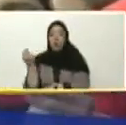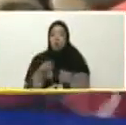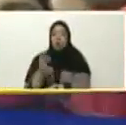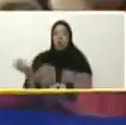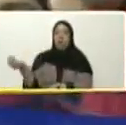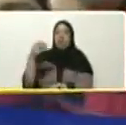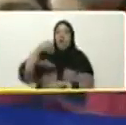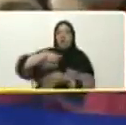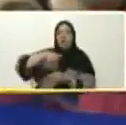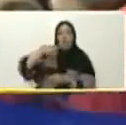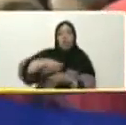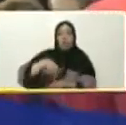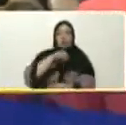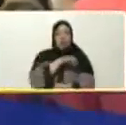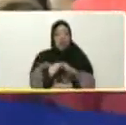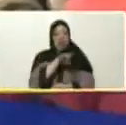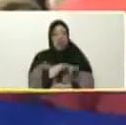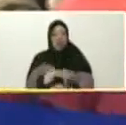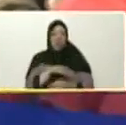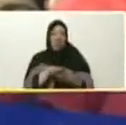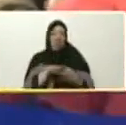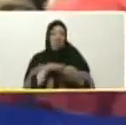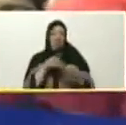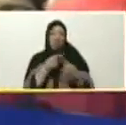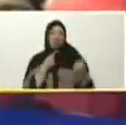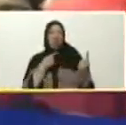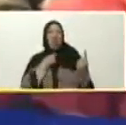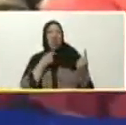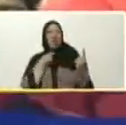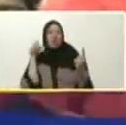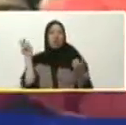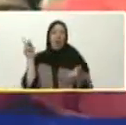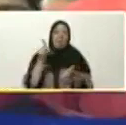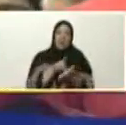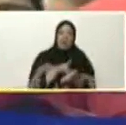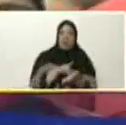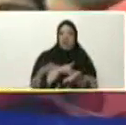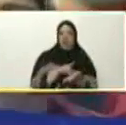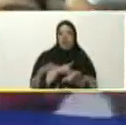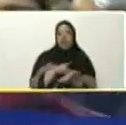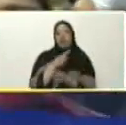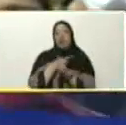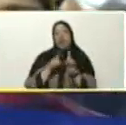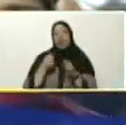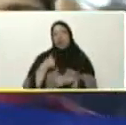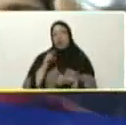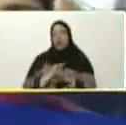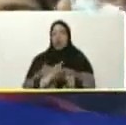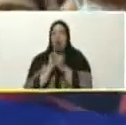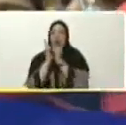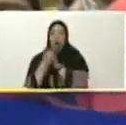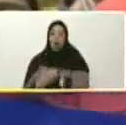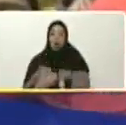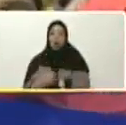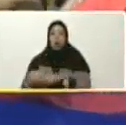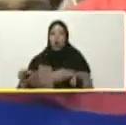porque la juventud a veces se siente como excluida y yo quería cambiar eso. Y bueno, por eso estoy aquí hoy como jefe